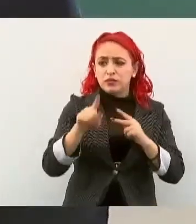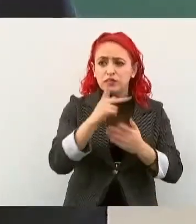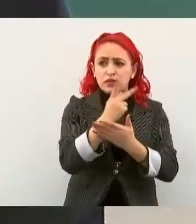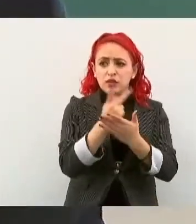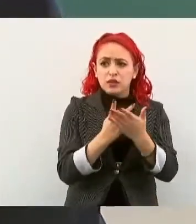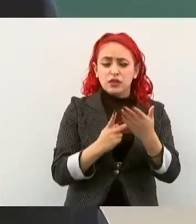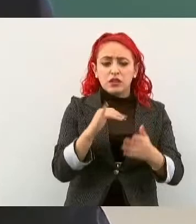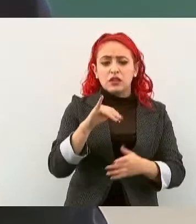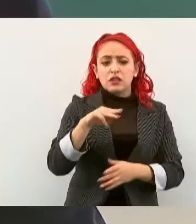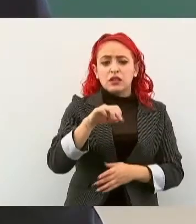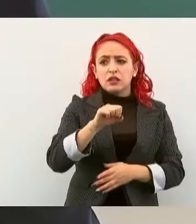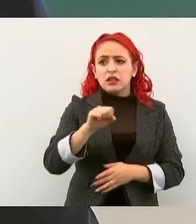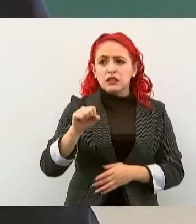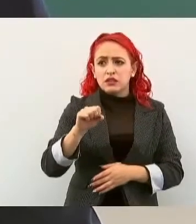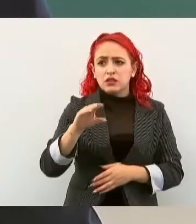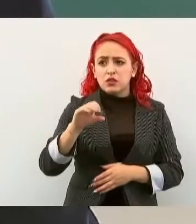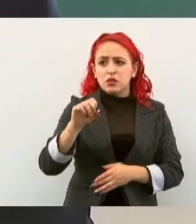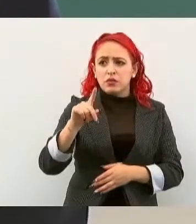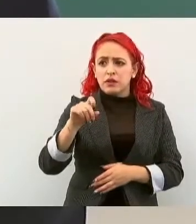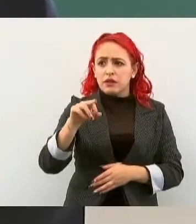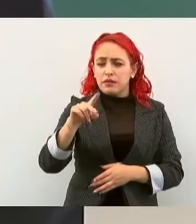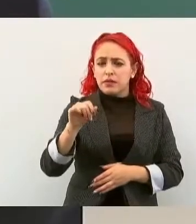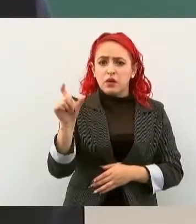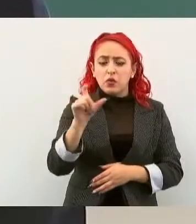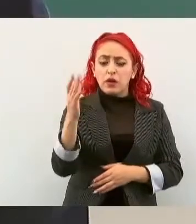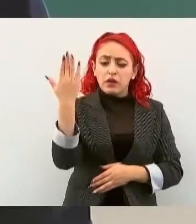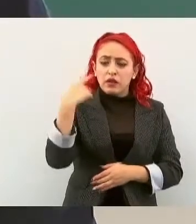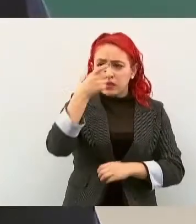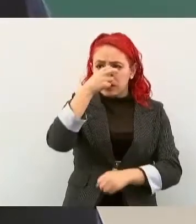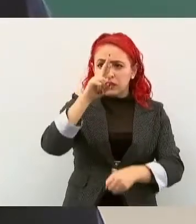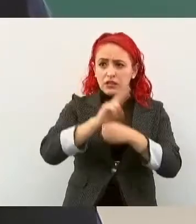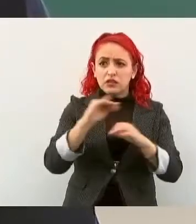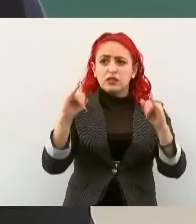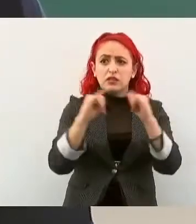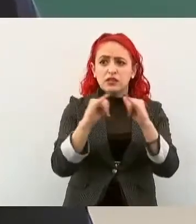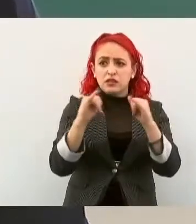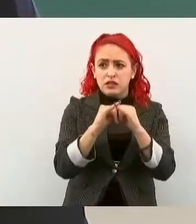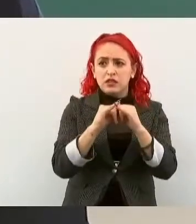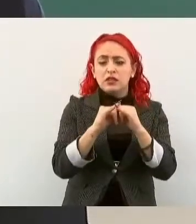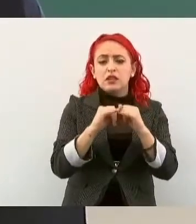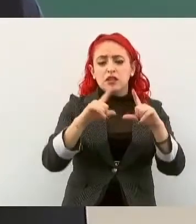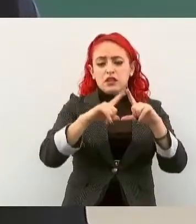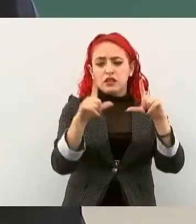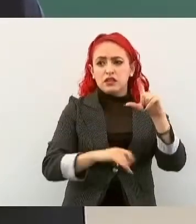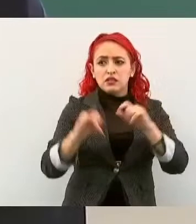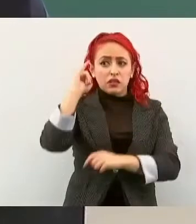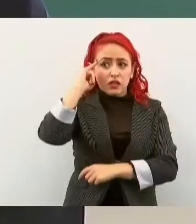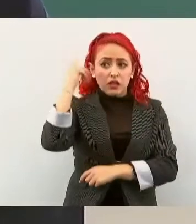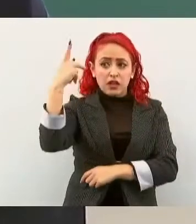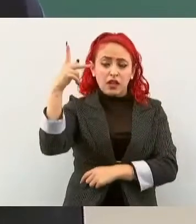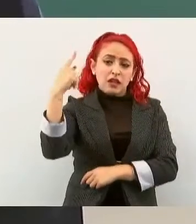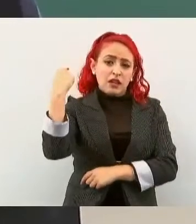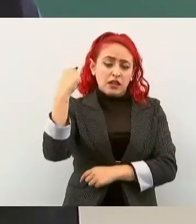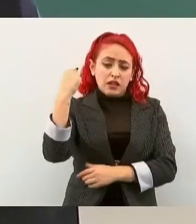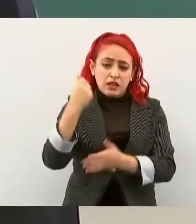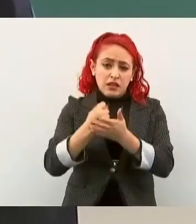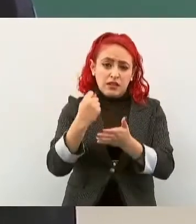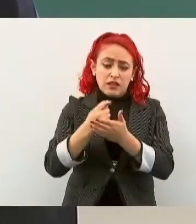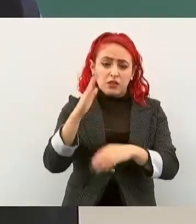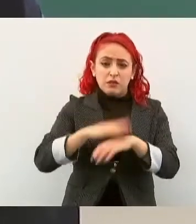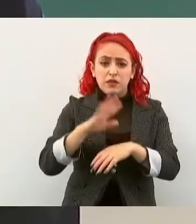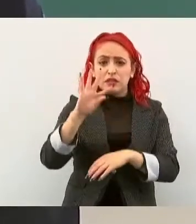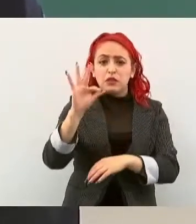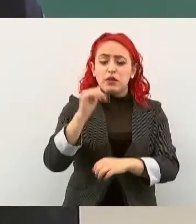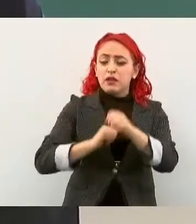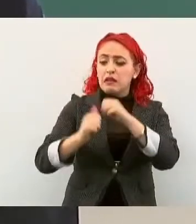programa IMSS-Coplamar cuando fui director del Instituto Nacional Indigenista en Tabasco hace más de 40